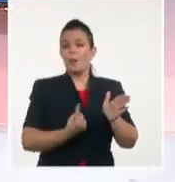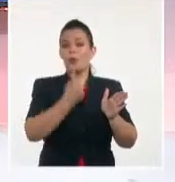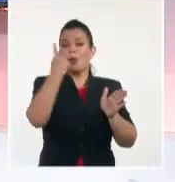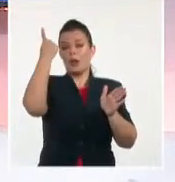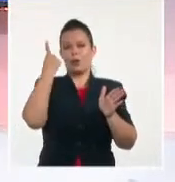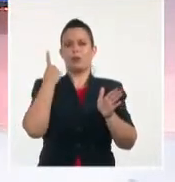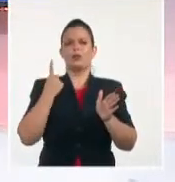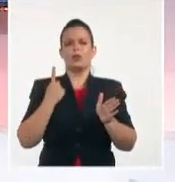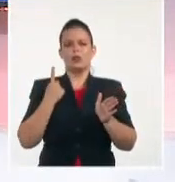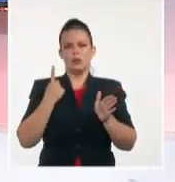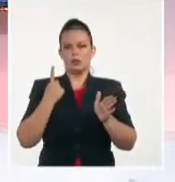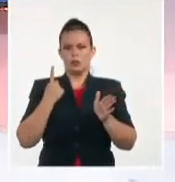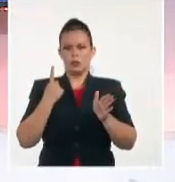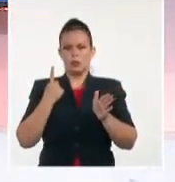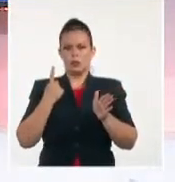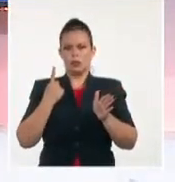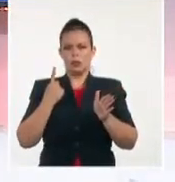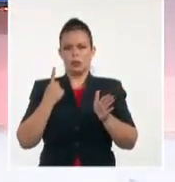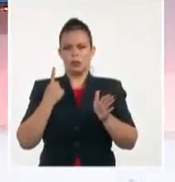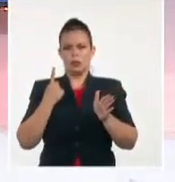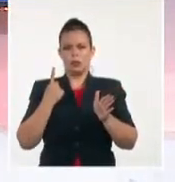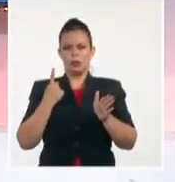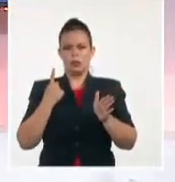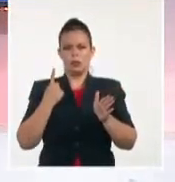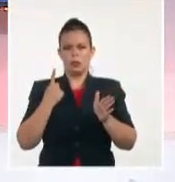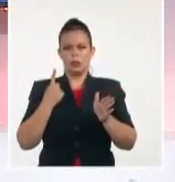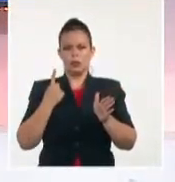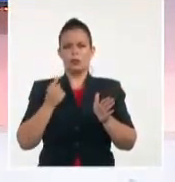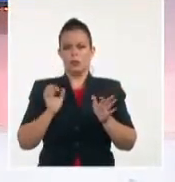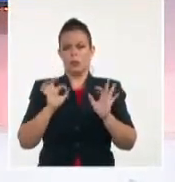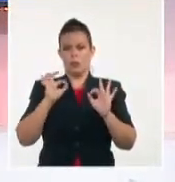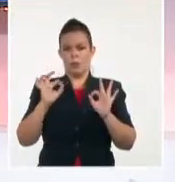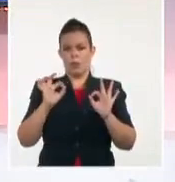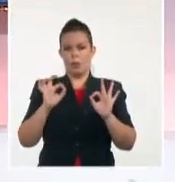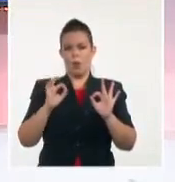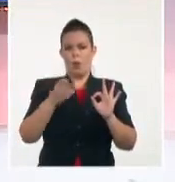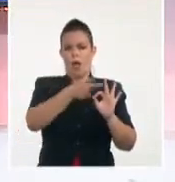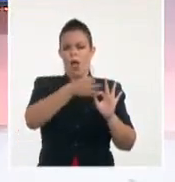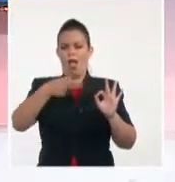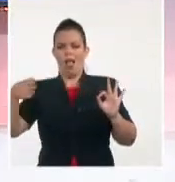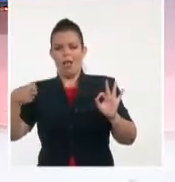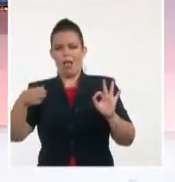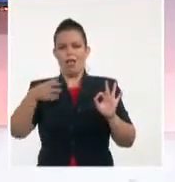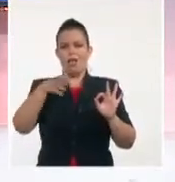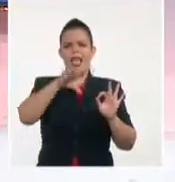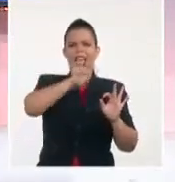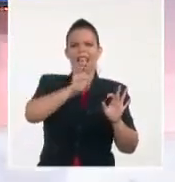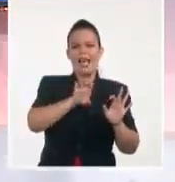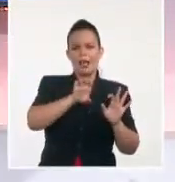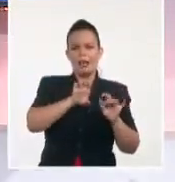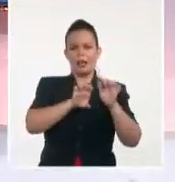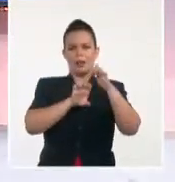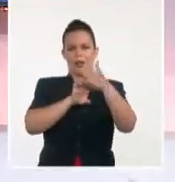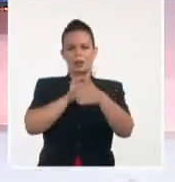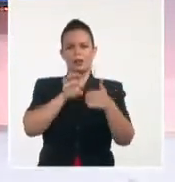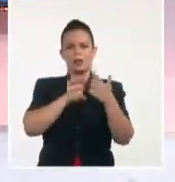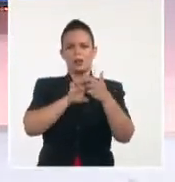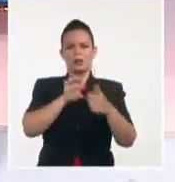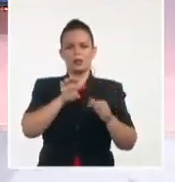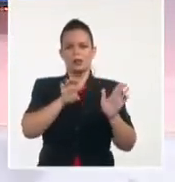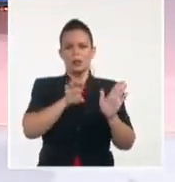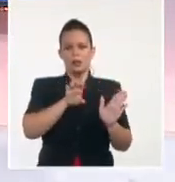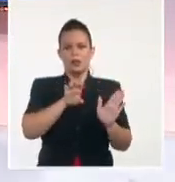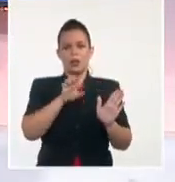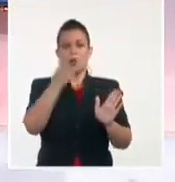ciclonología. La letra E, el quinto, ha llegado con casi una semana de antelación a la